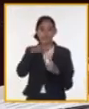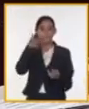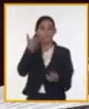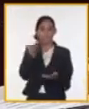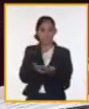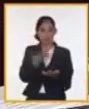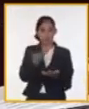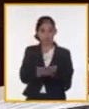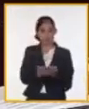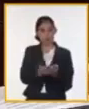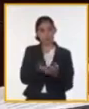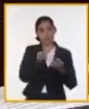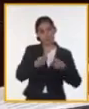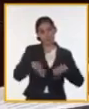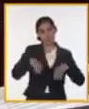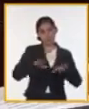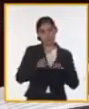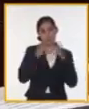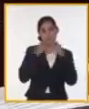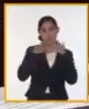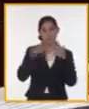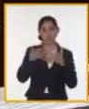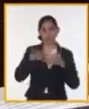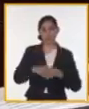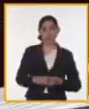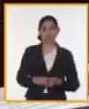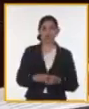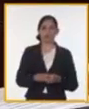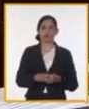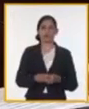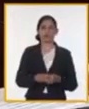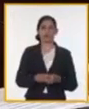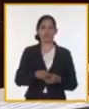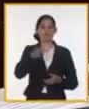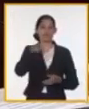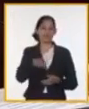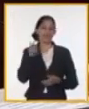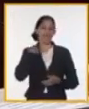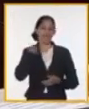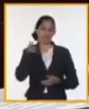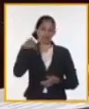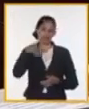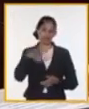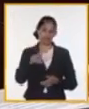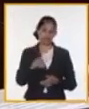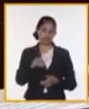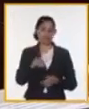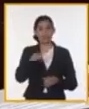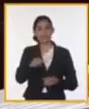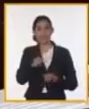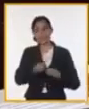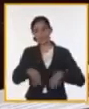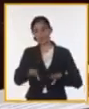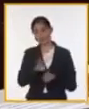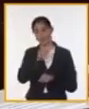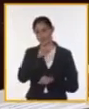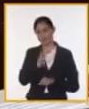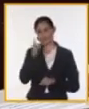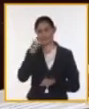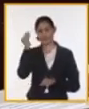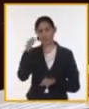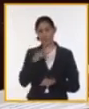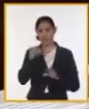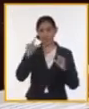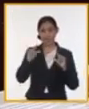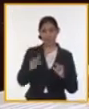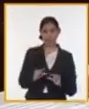esta estratégica actividad. Este año también se ha agregado a estas limitaciones el déficit de